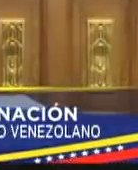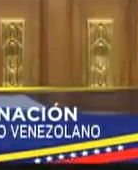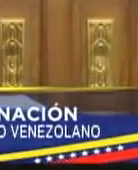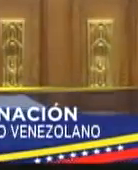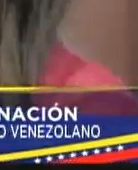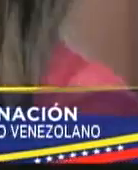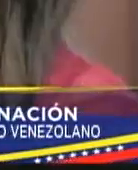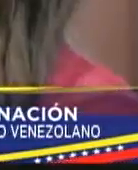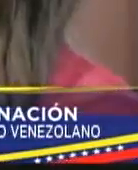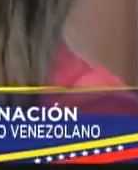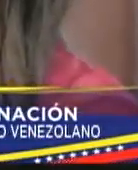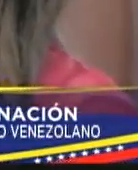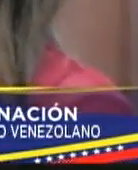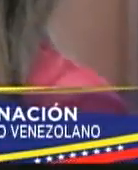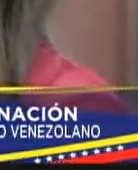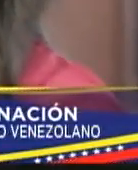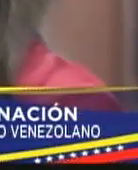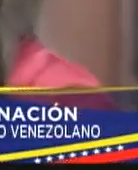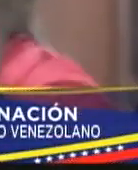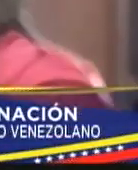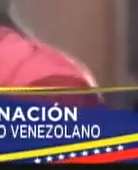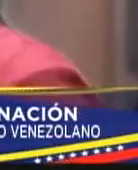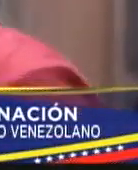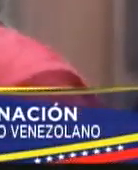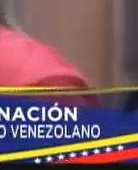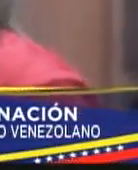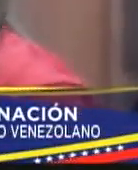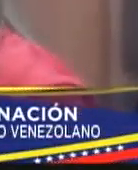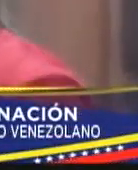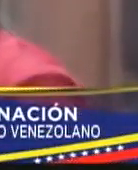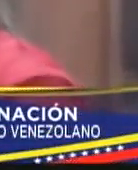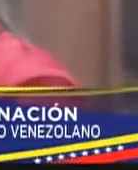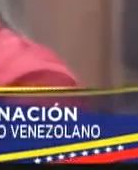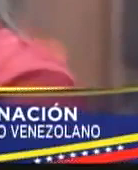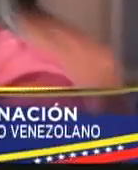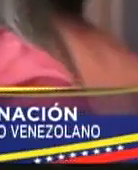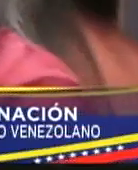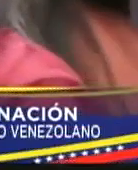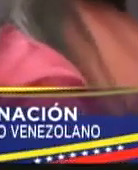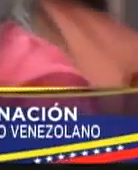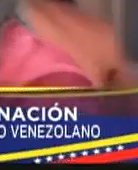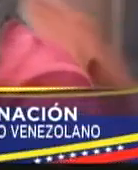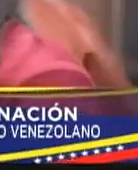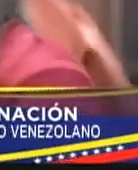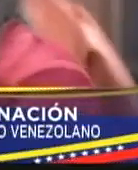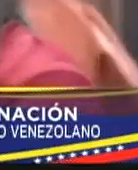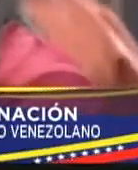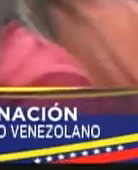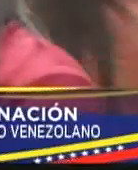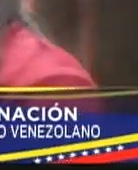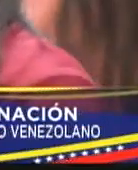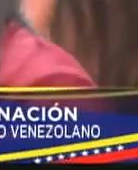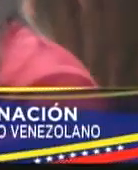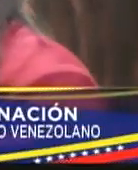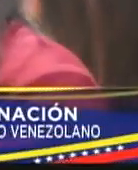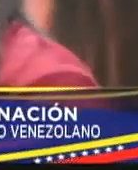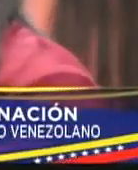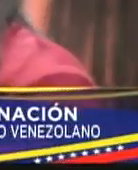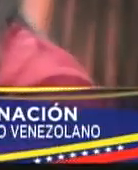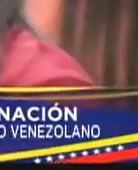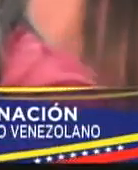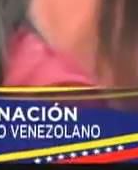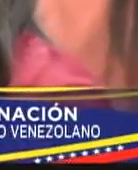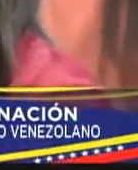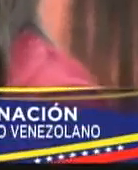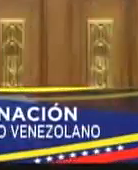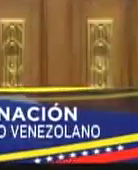nada gesis Eso pasa Yo te dije la otra vez mira